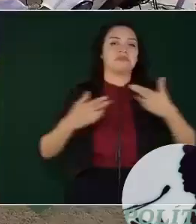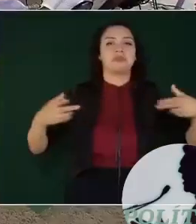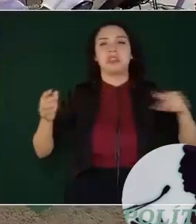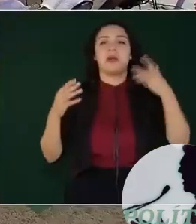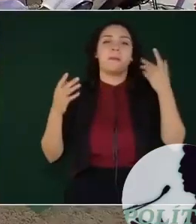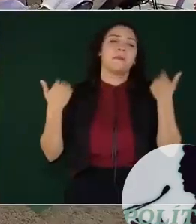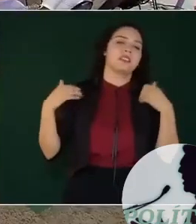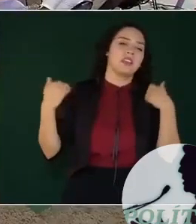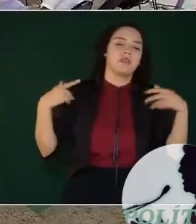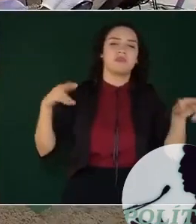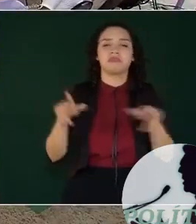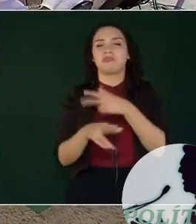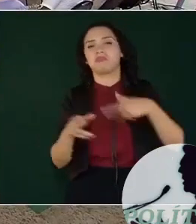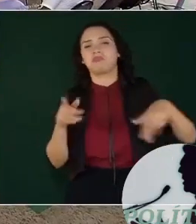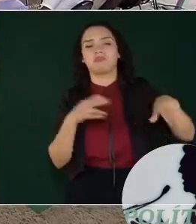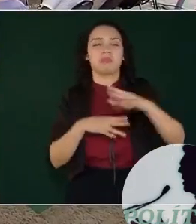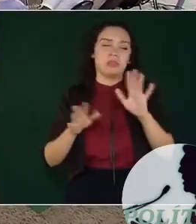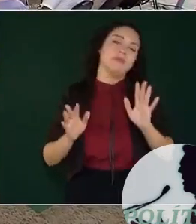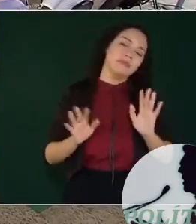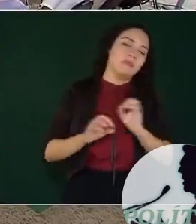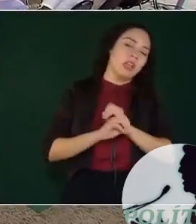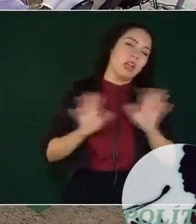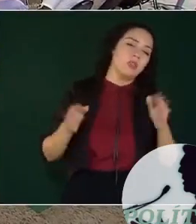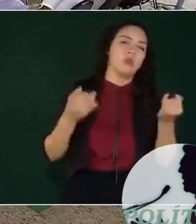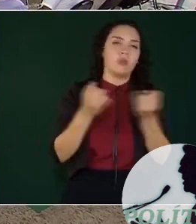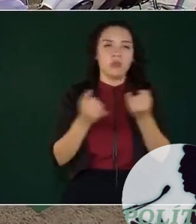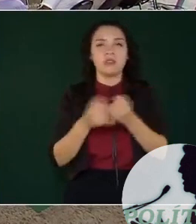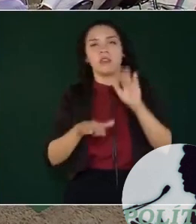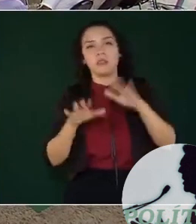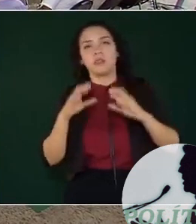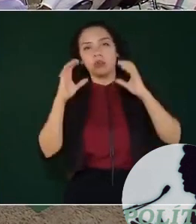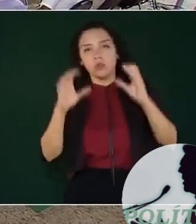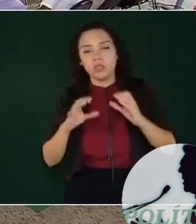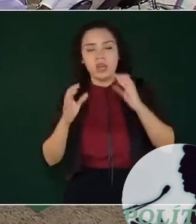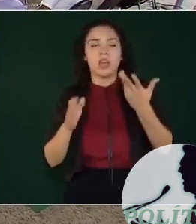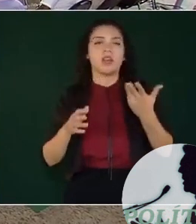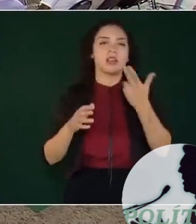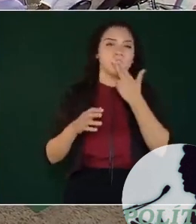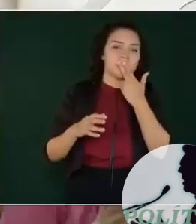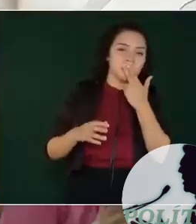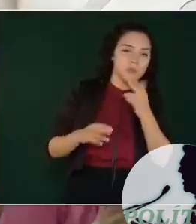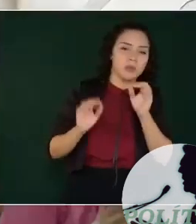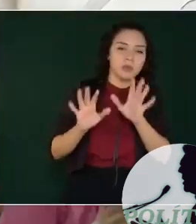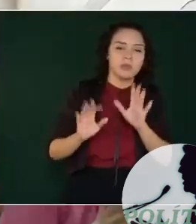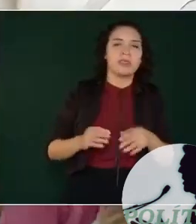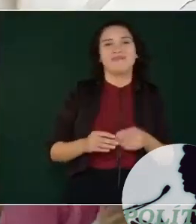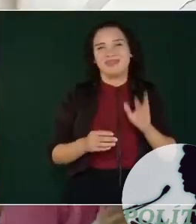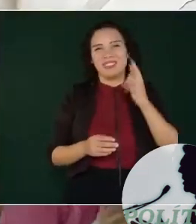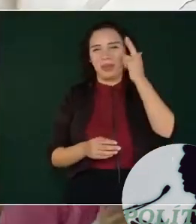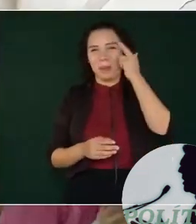ciudad de Tampico, y que también ha tenido el cuidado y la atención que se debe, como fue el saneamiento, que, como repito, antes